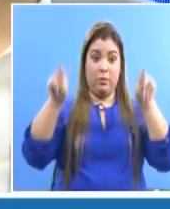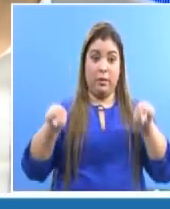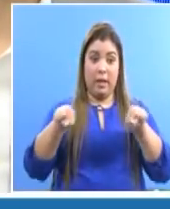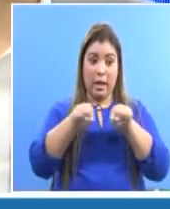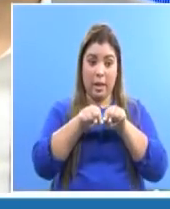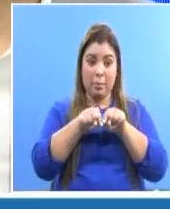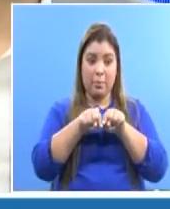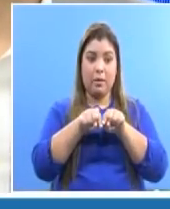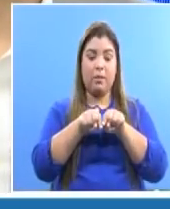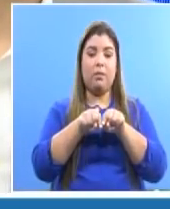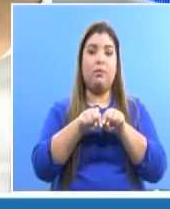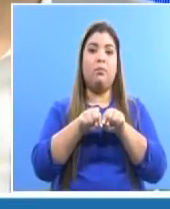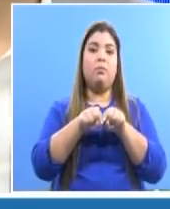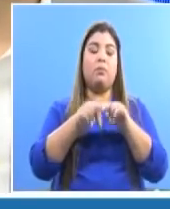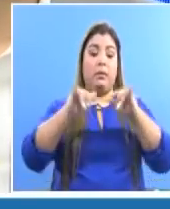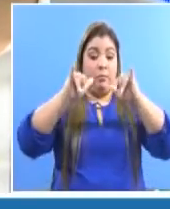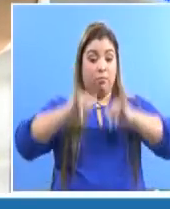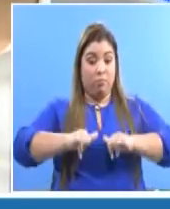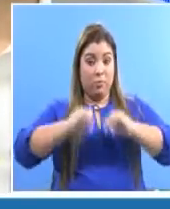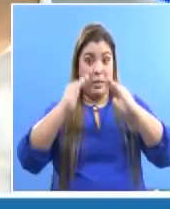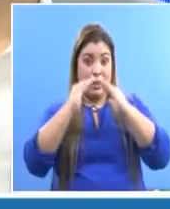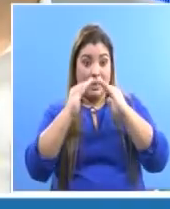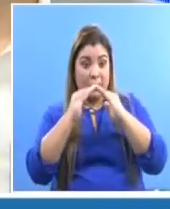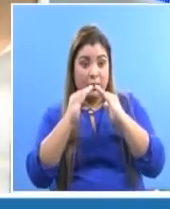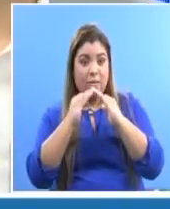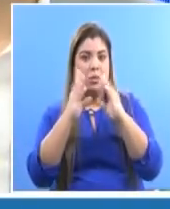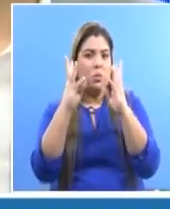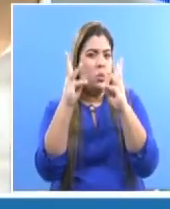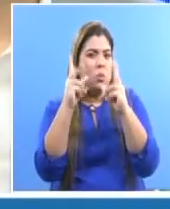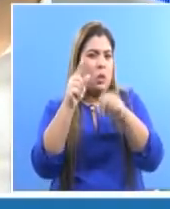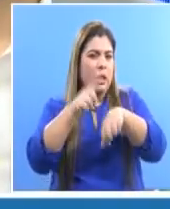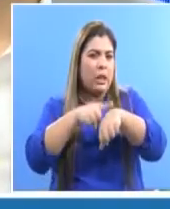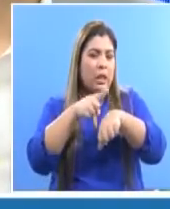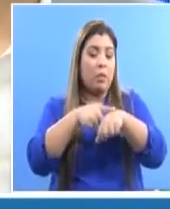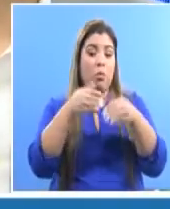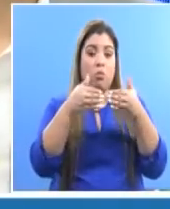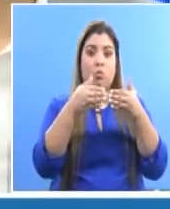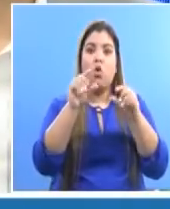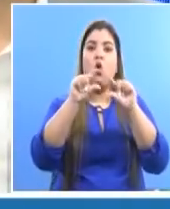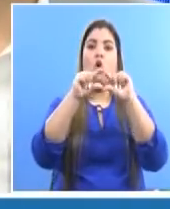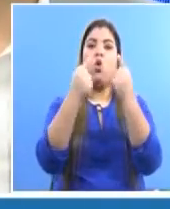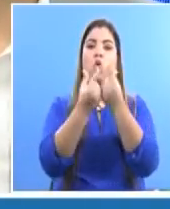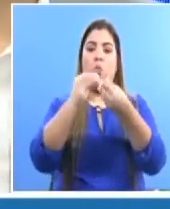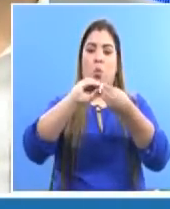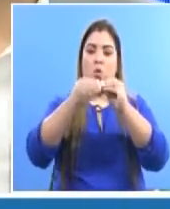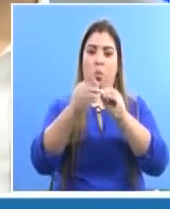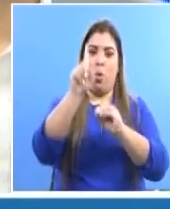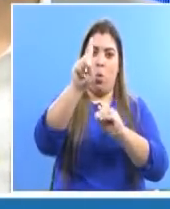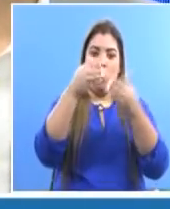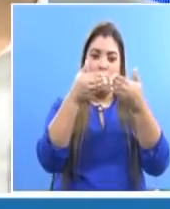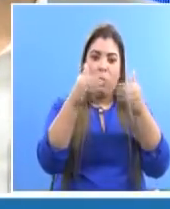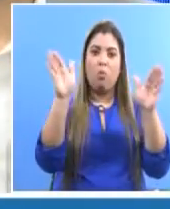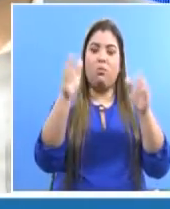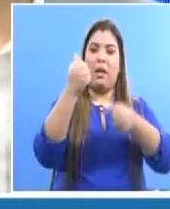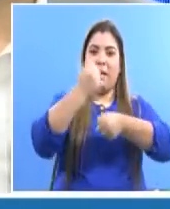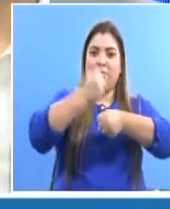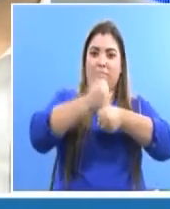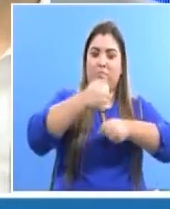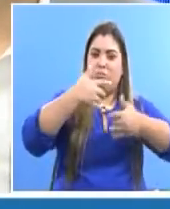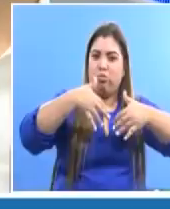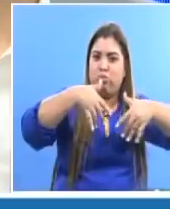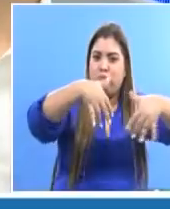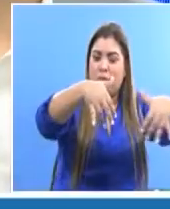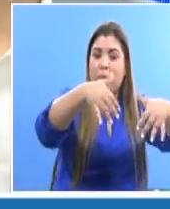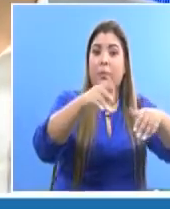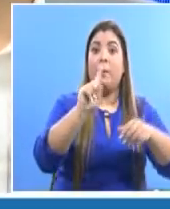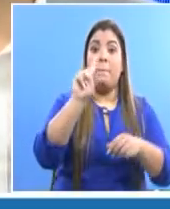el periodo de cuarentena, la apertura del bloque 1 a partir del 13 de mayo y desde el 1 de